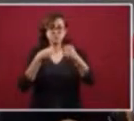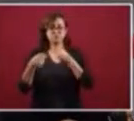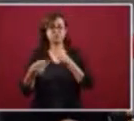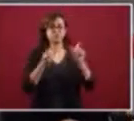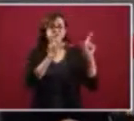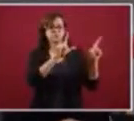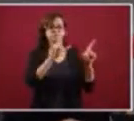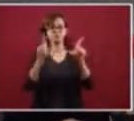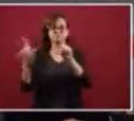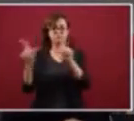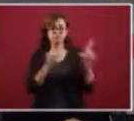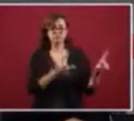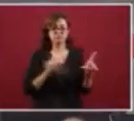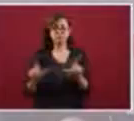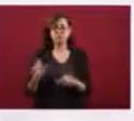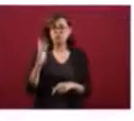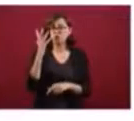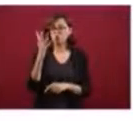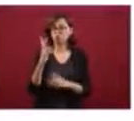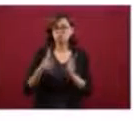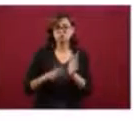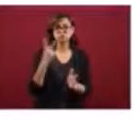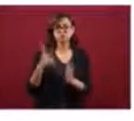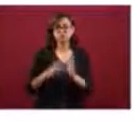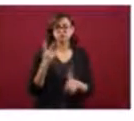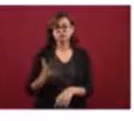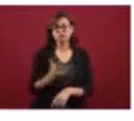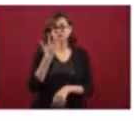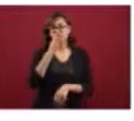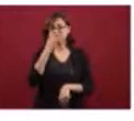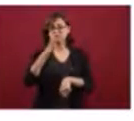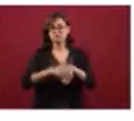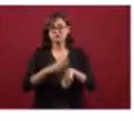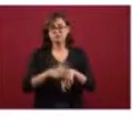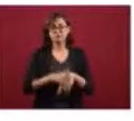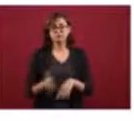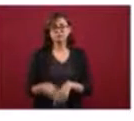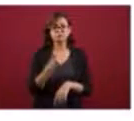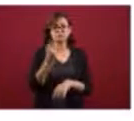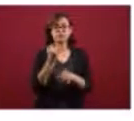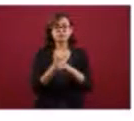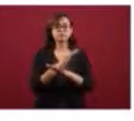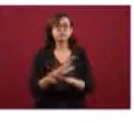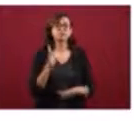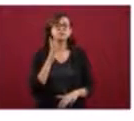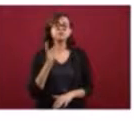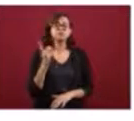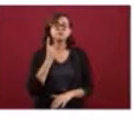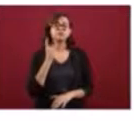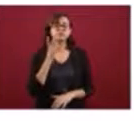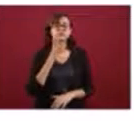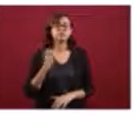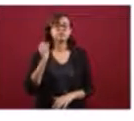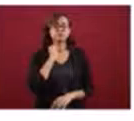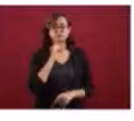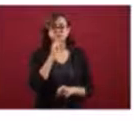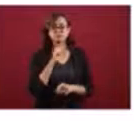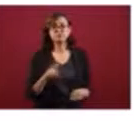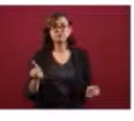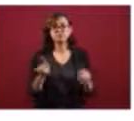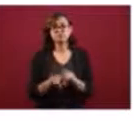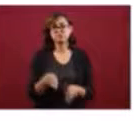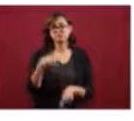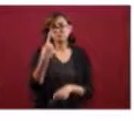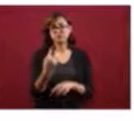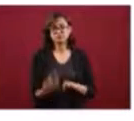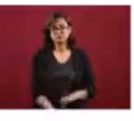enumeradas, 5 comunicados de prensa, 2 informes al Congreso y una comparecencia tanto del ingeniero Morán